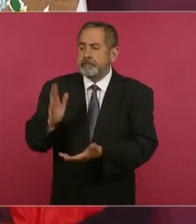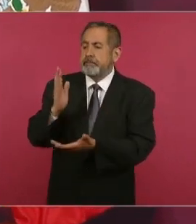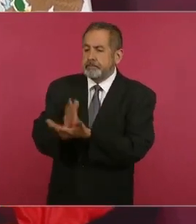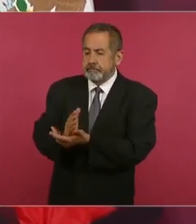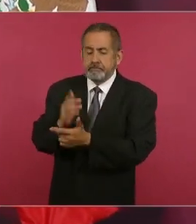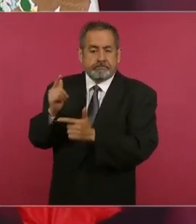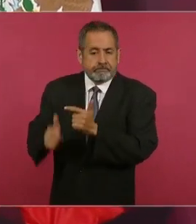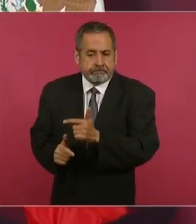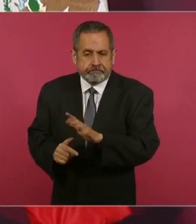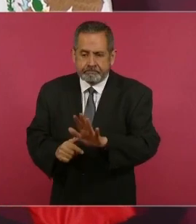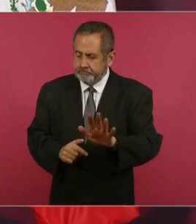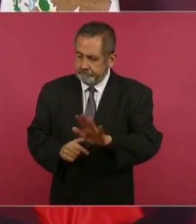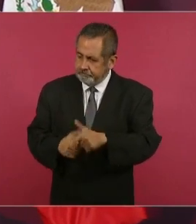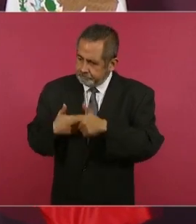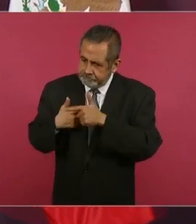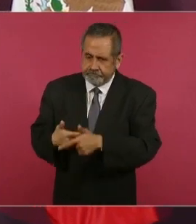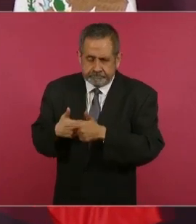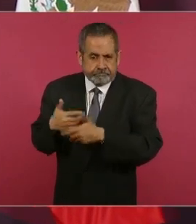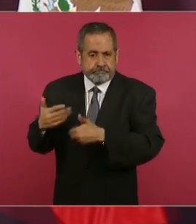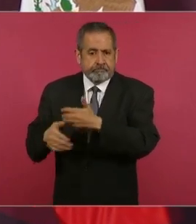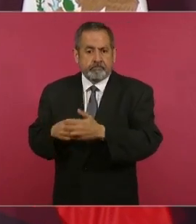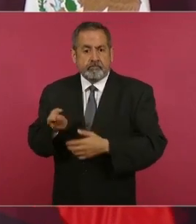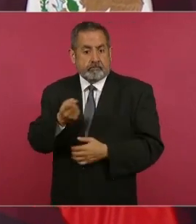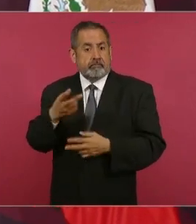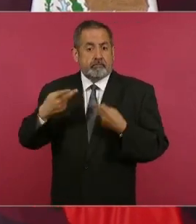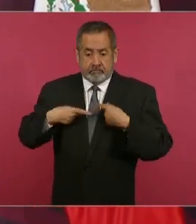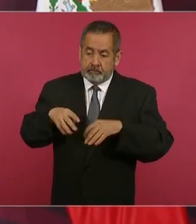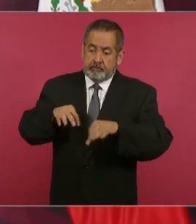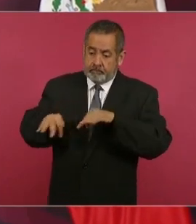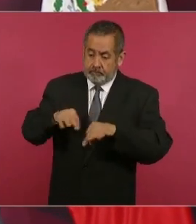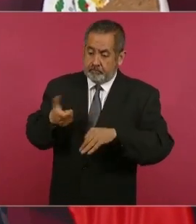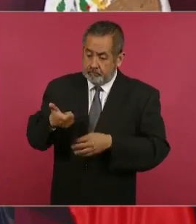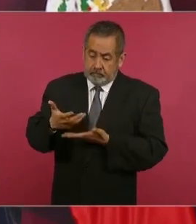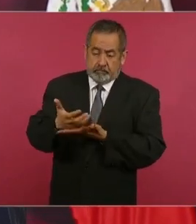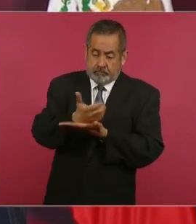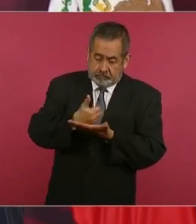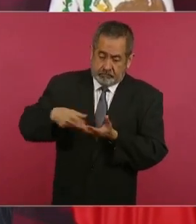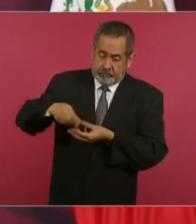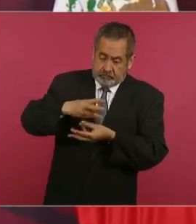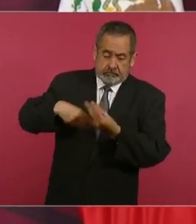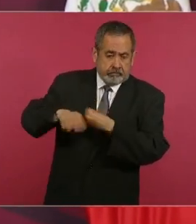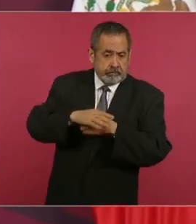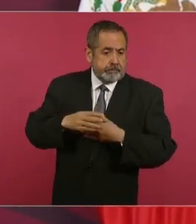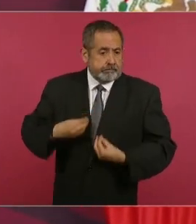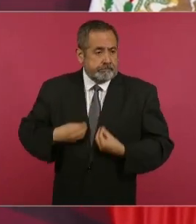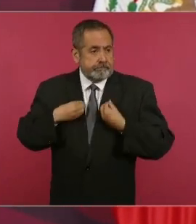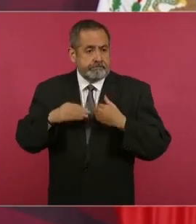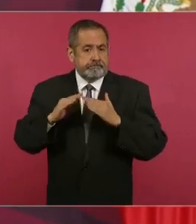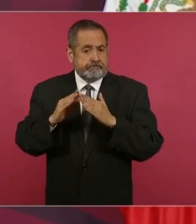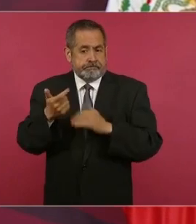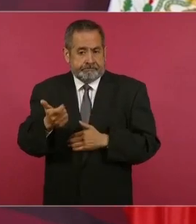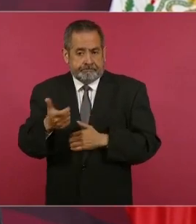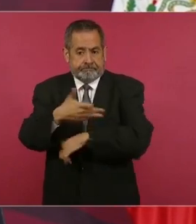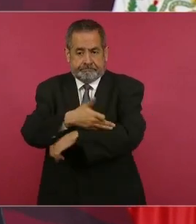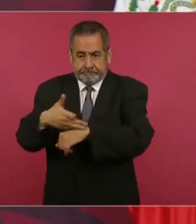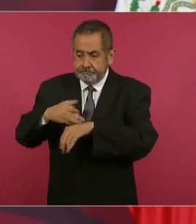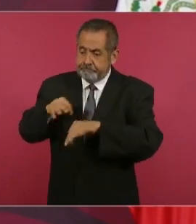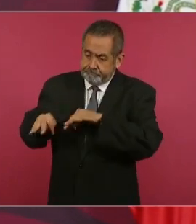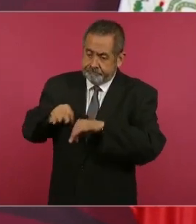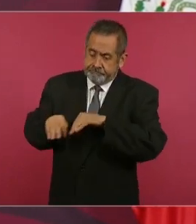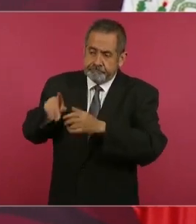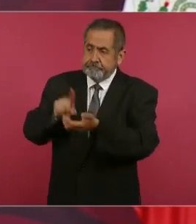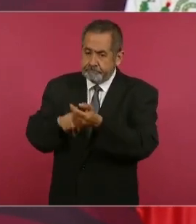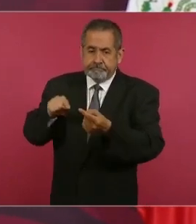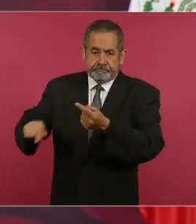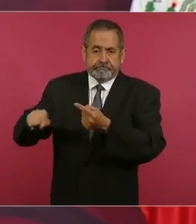parar esas obras. Vive mucha gente, familias,